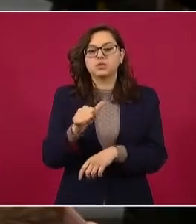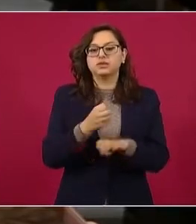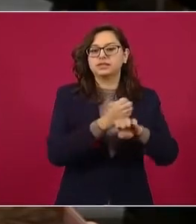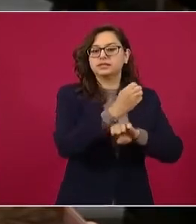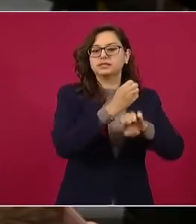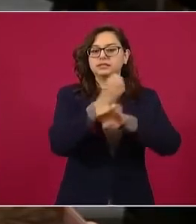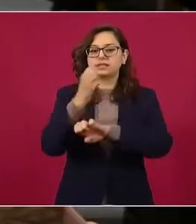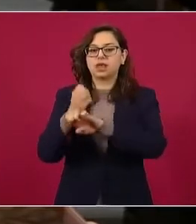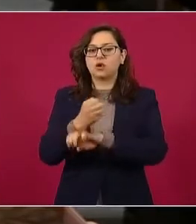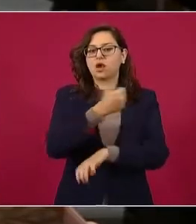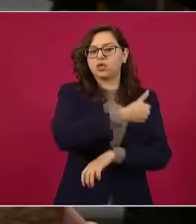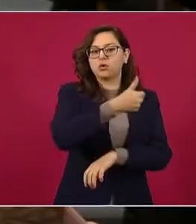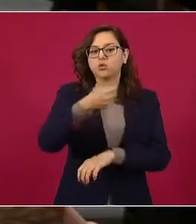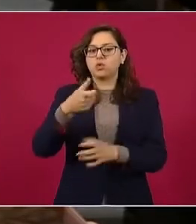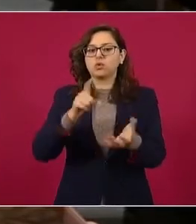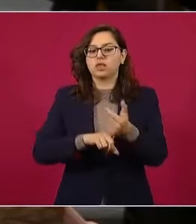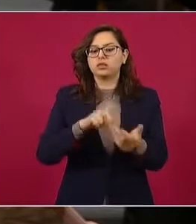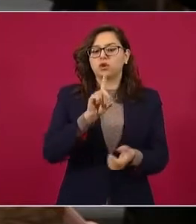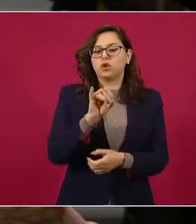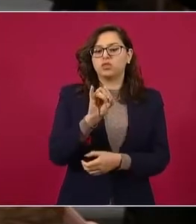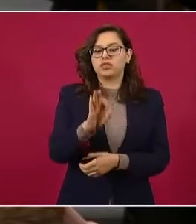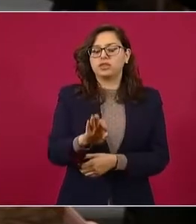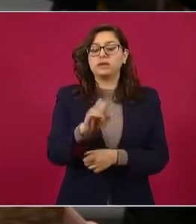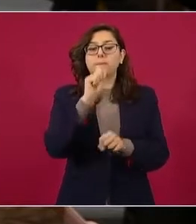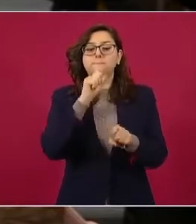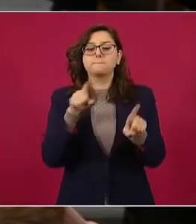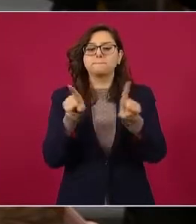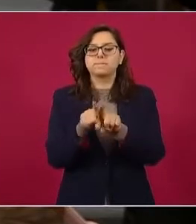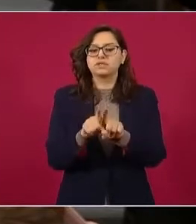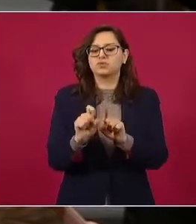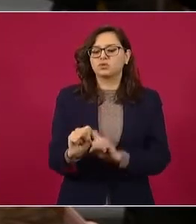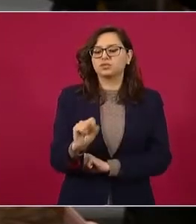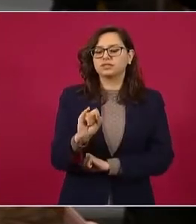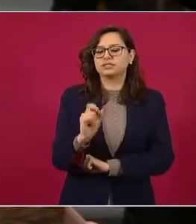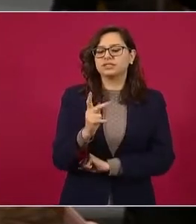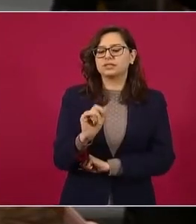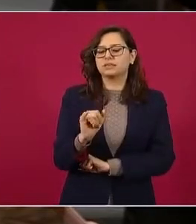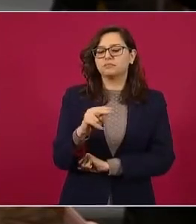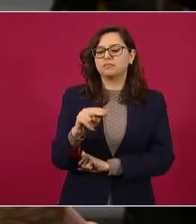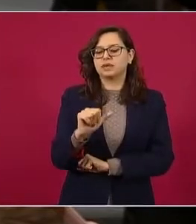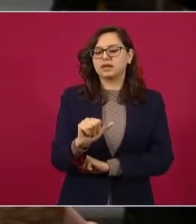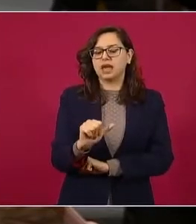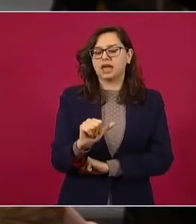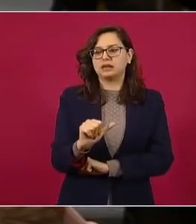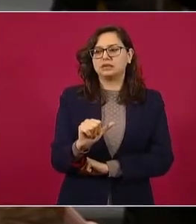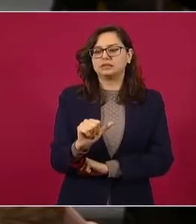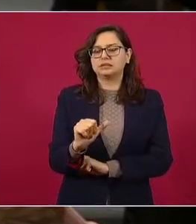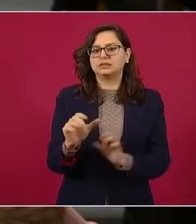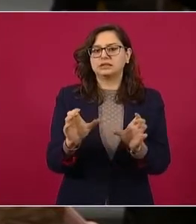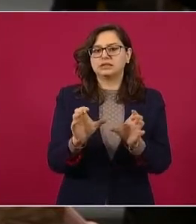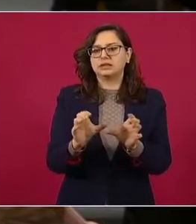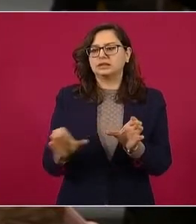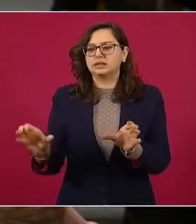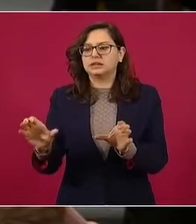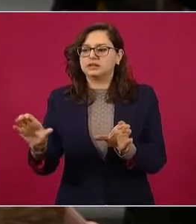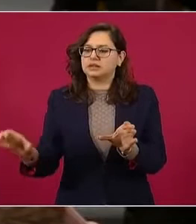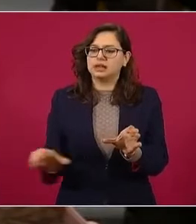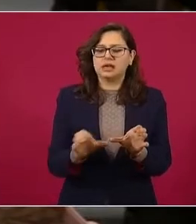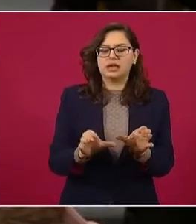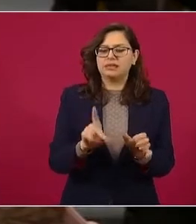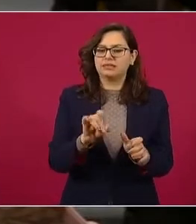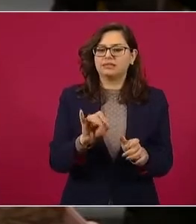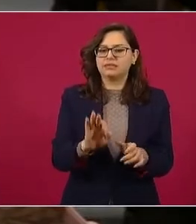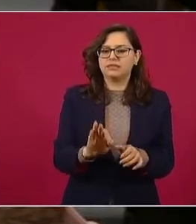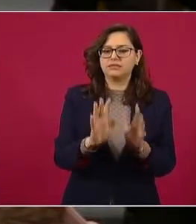todo esto que ha pasado y del CIPINA que regresa ya a ser parte del DIF, si se contempla la posibilidad de federalizar